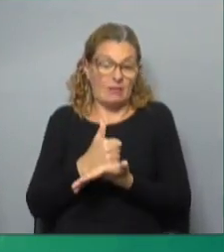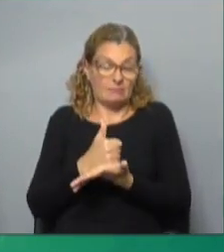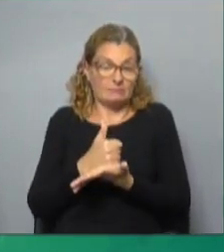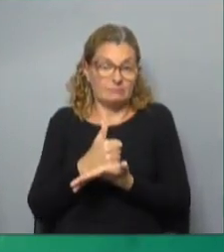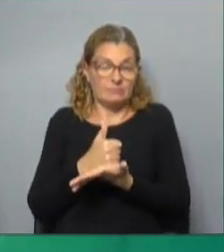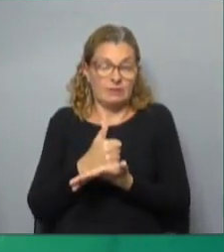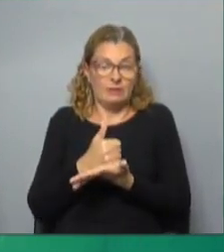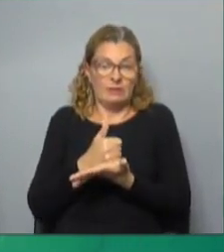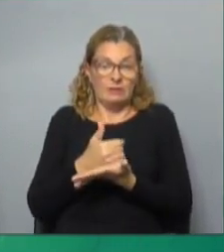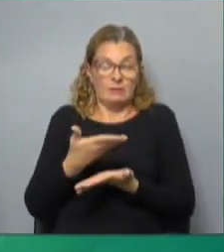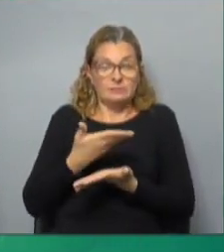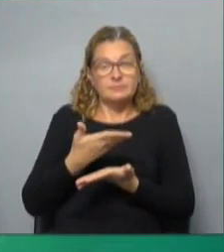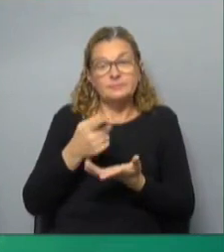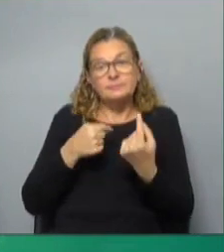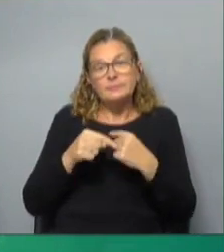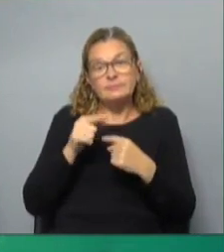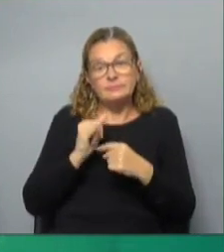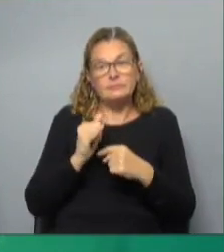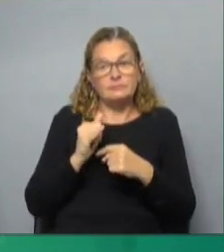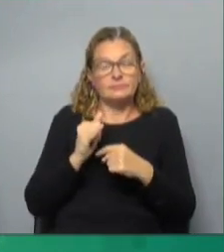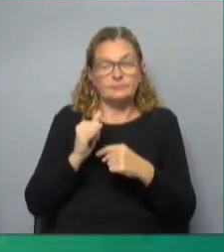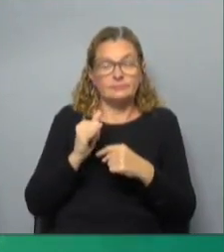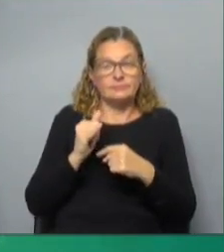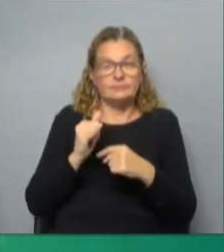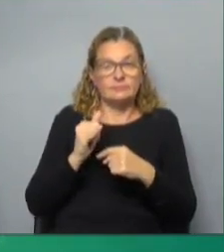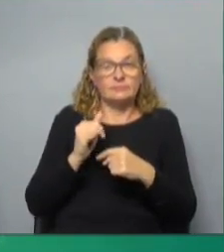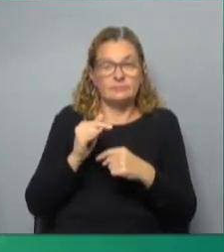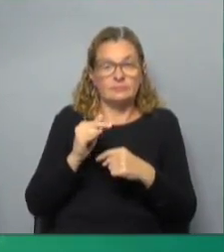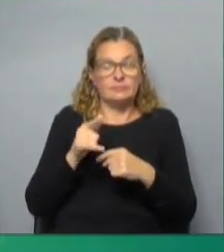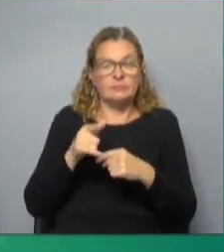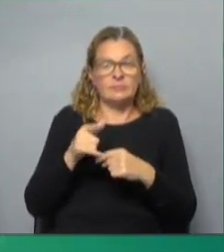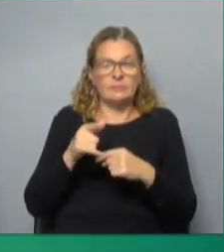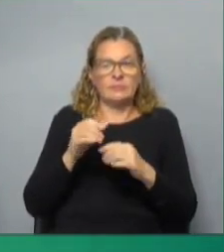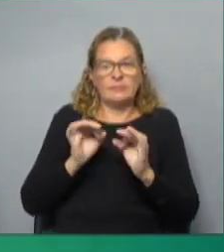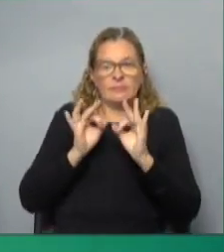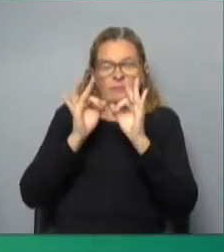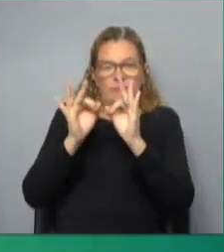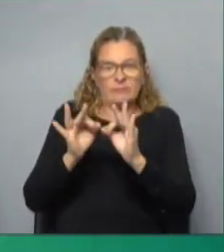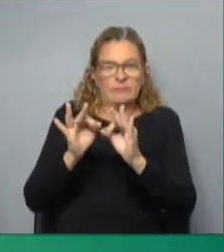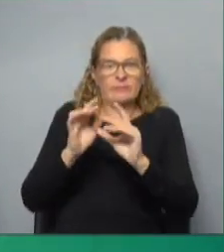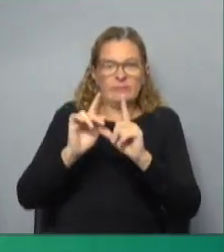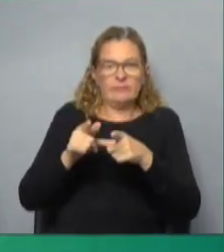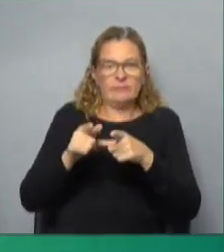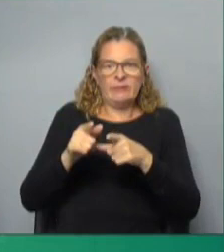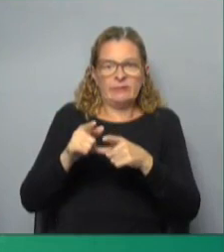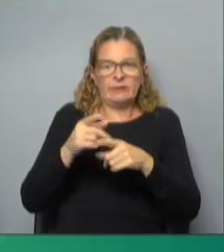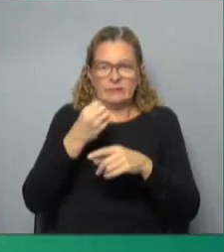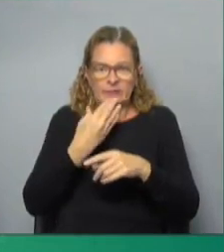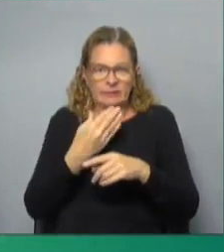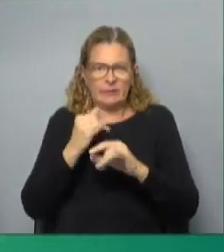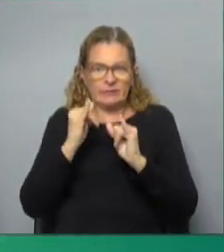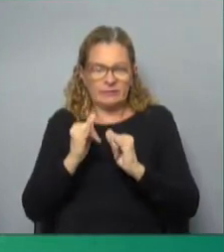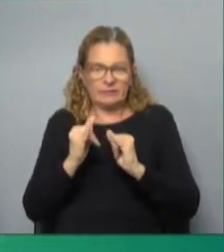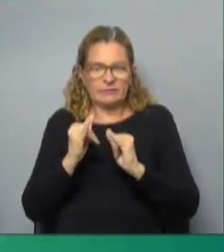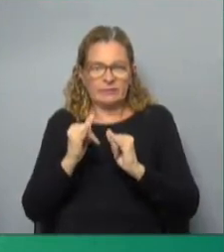ahora si es éste bakool y de la descanse si es este aplicable